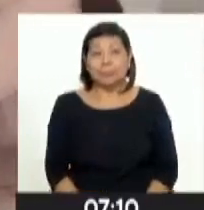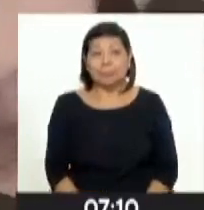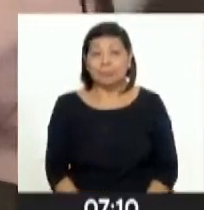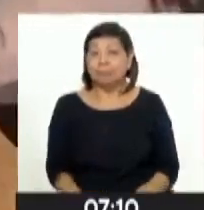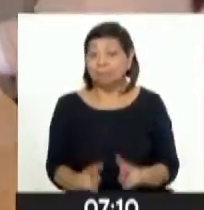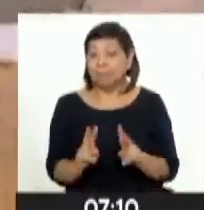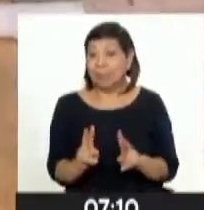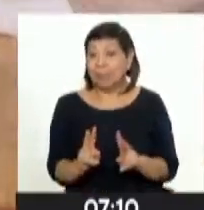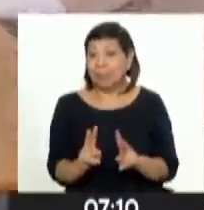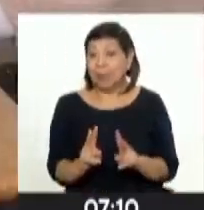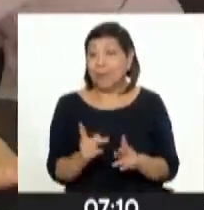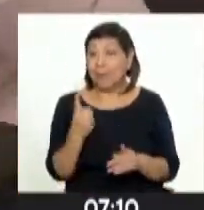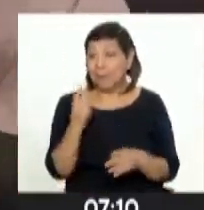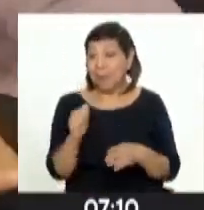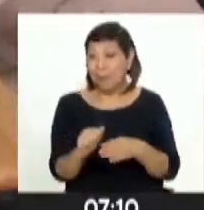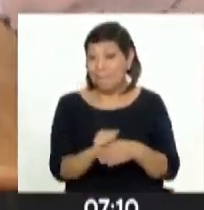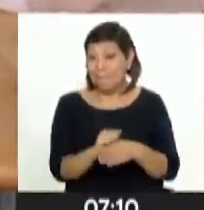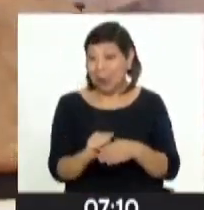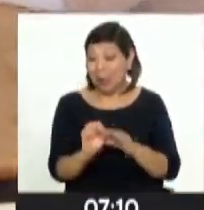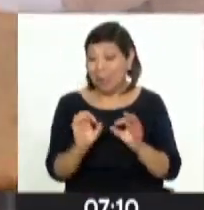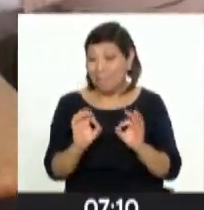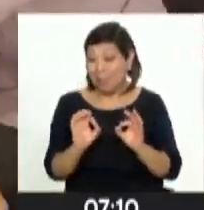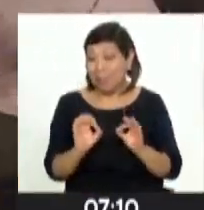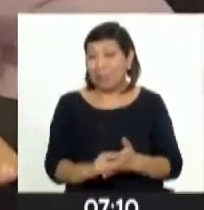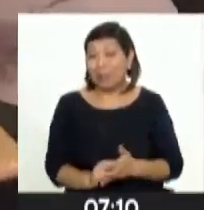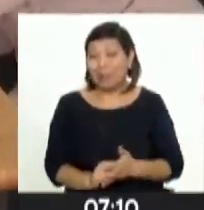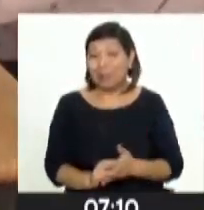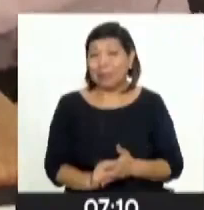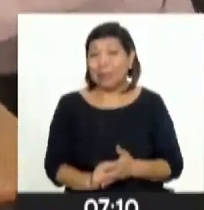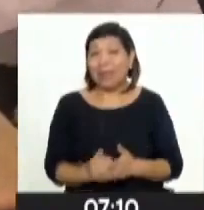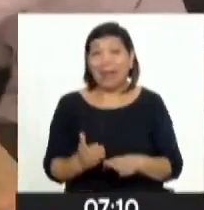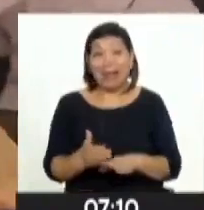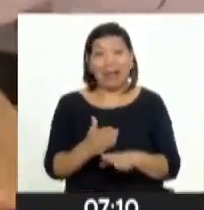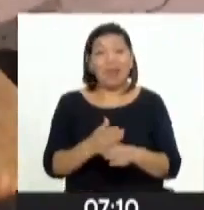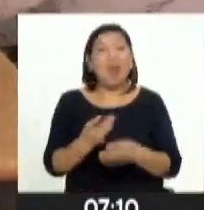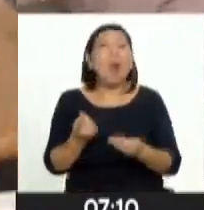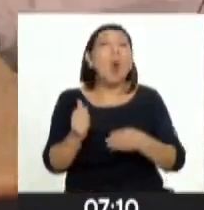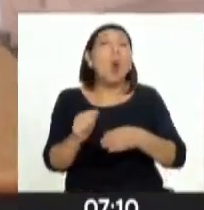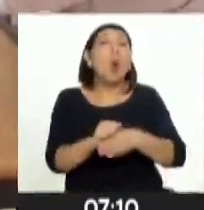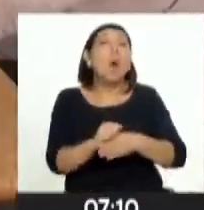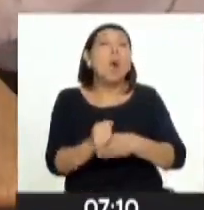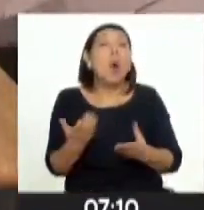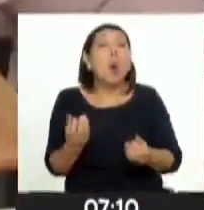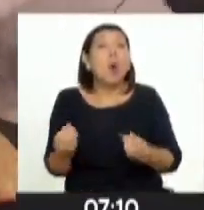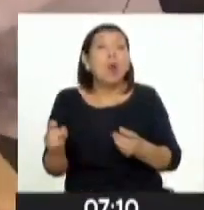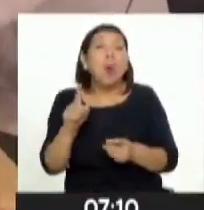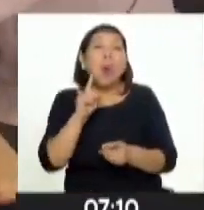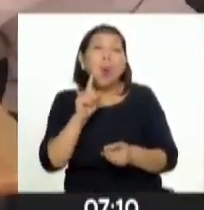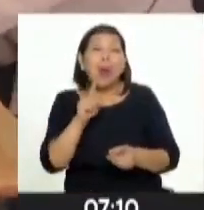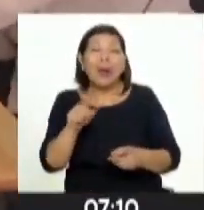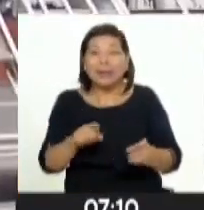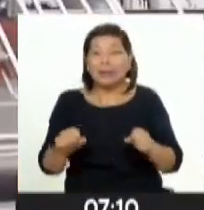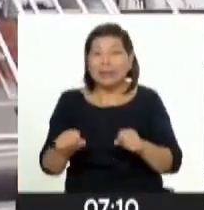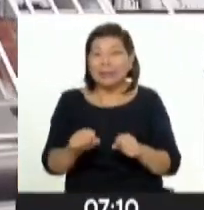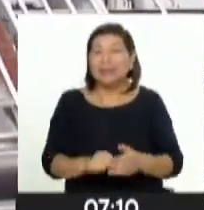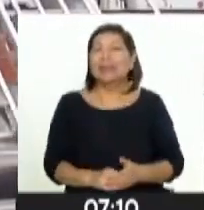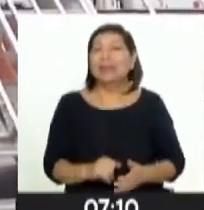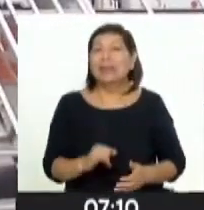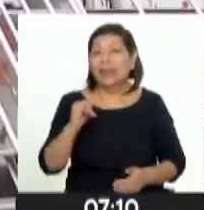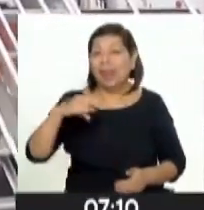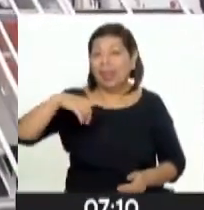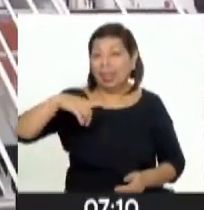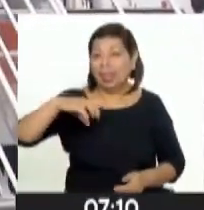En víspera del primer simulacro nacional multipeligro, TV Perú participó en un ensayo único con el simulador de terremotos de INDECI,